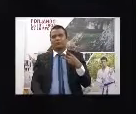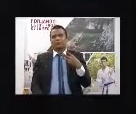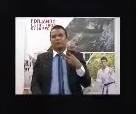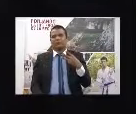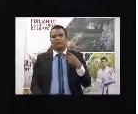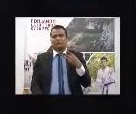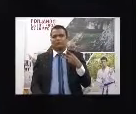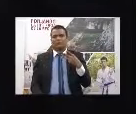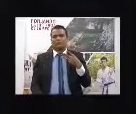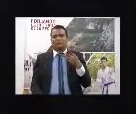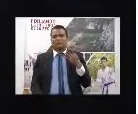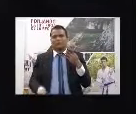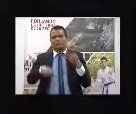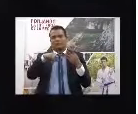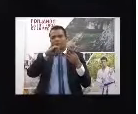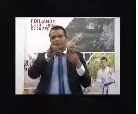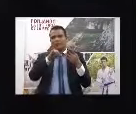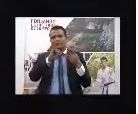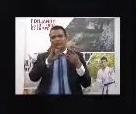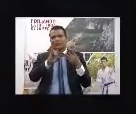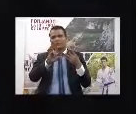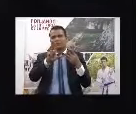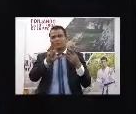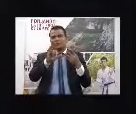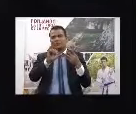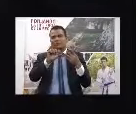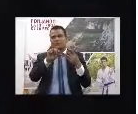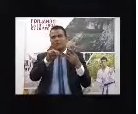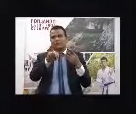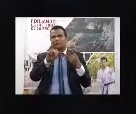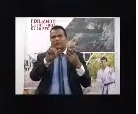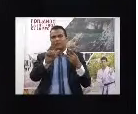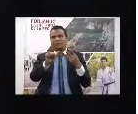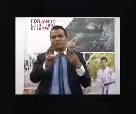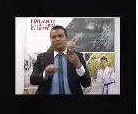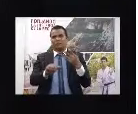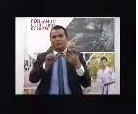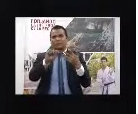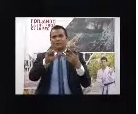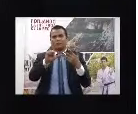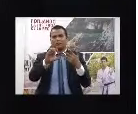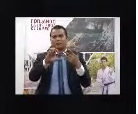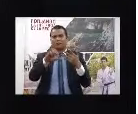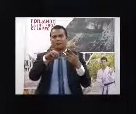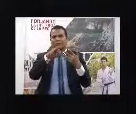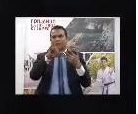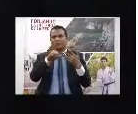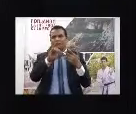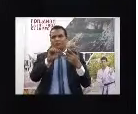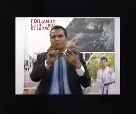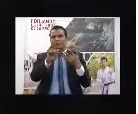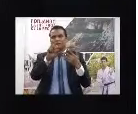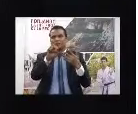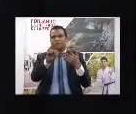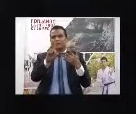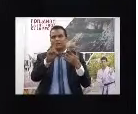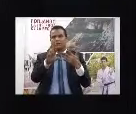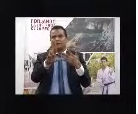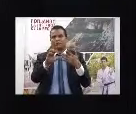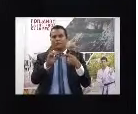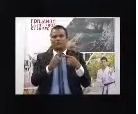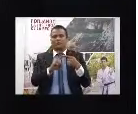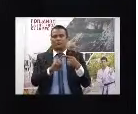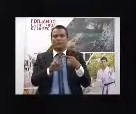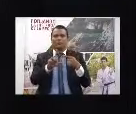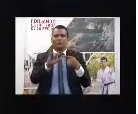Flores, Juliana Prieto Santiago, Alejandro Serna Grisales,